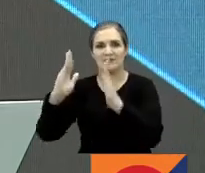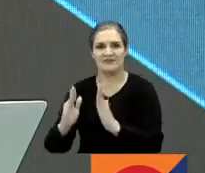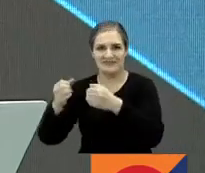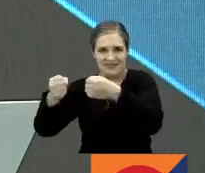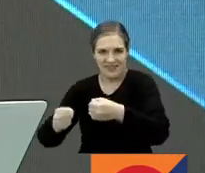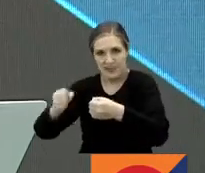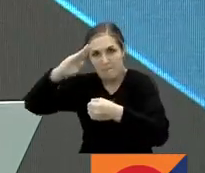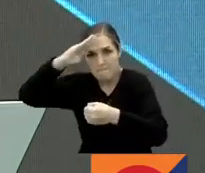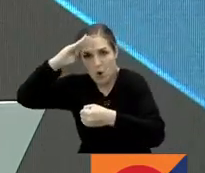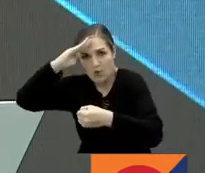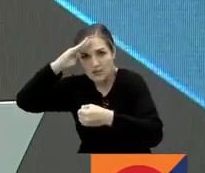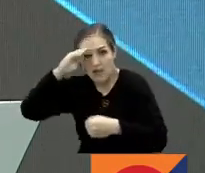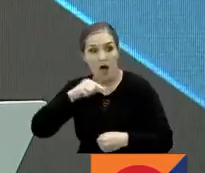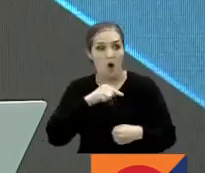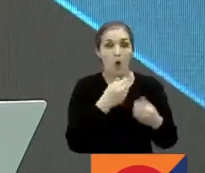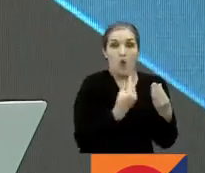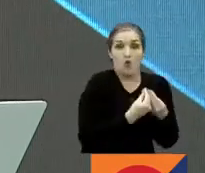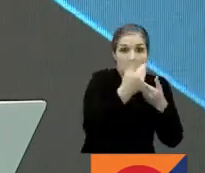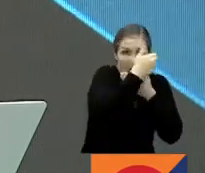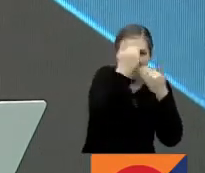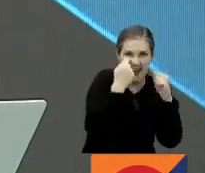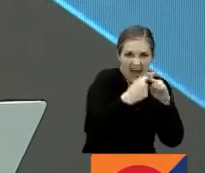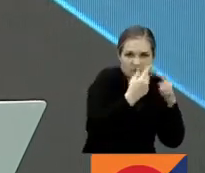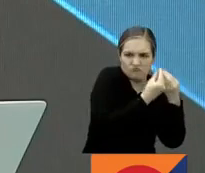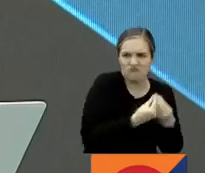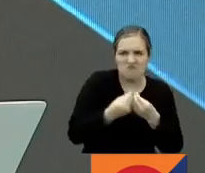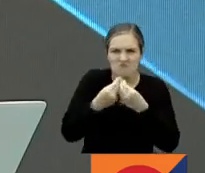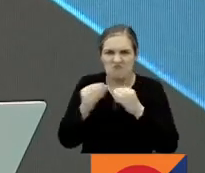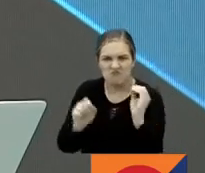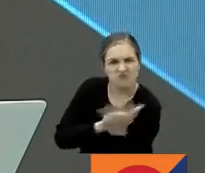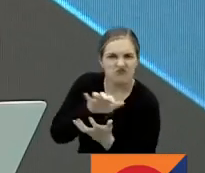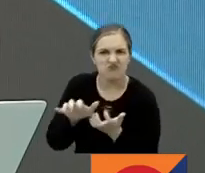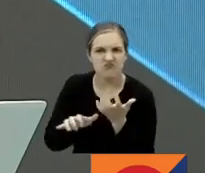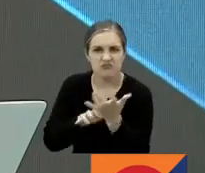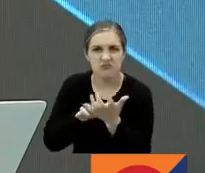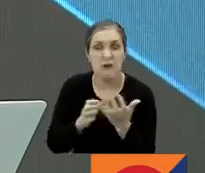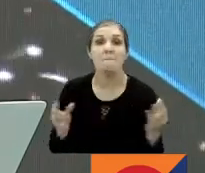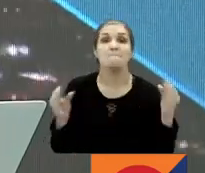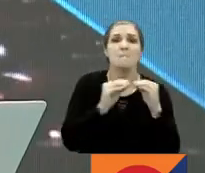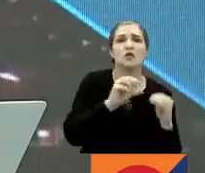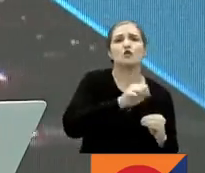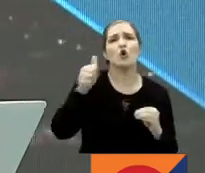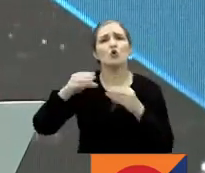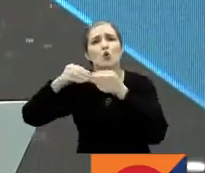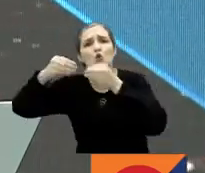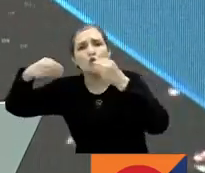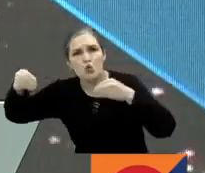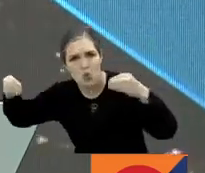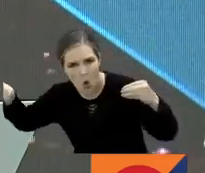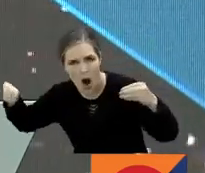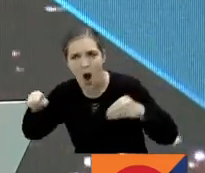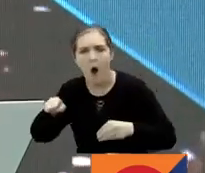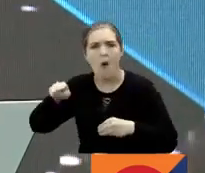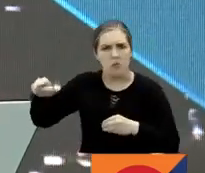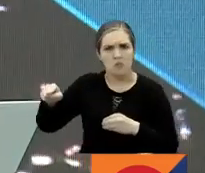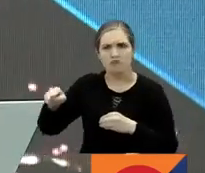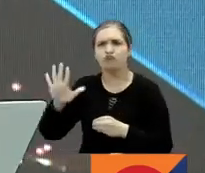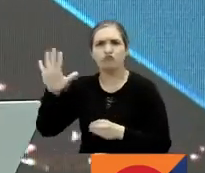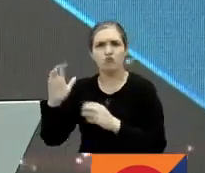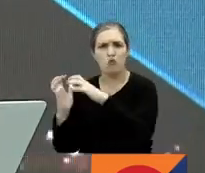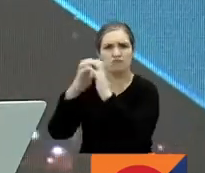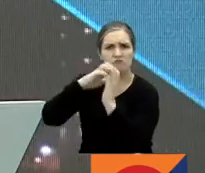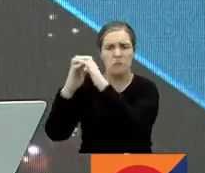se recuperan los 8 policías que resultaron heridos ayer en zona rural de Tuluá. En la acción, también atribuida a grupos armados ilegales,